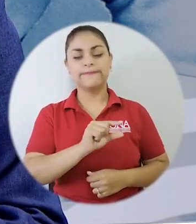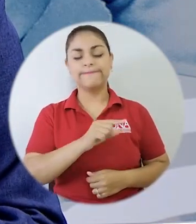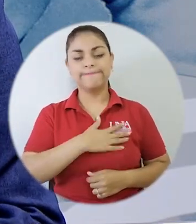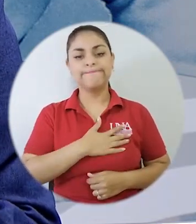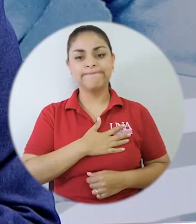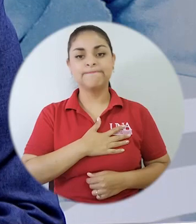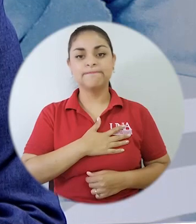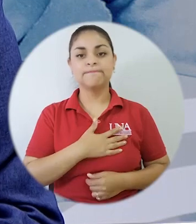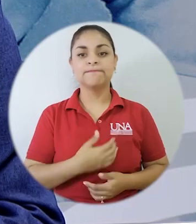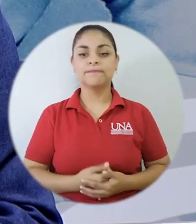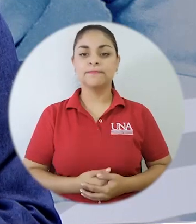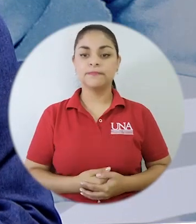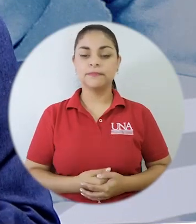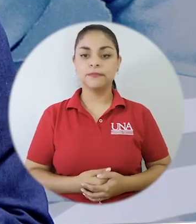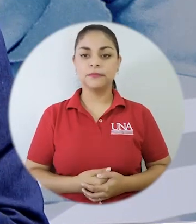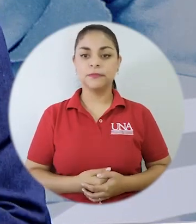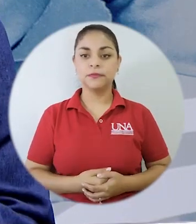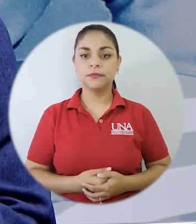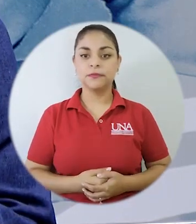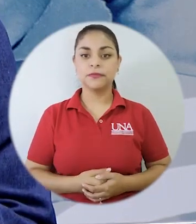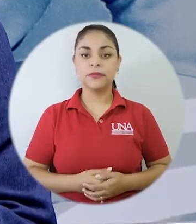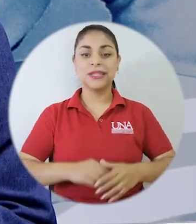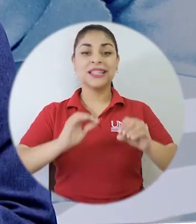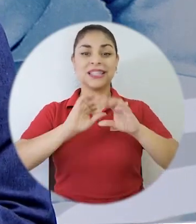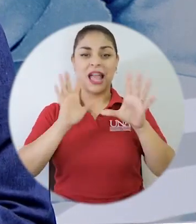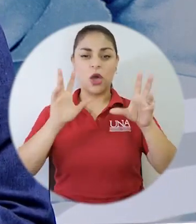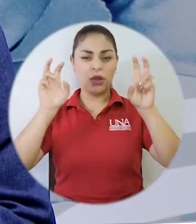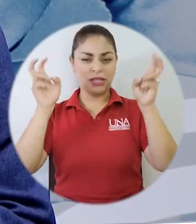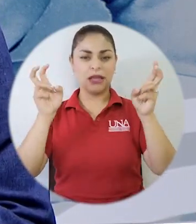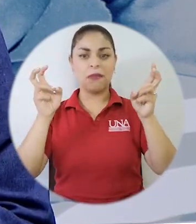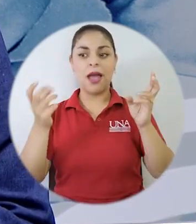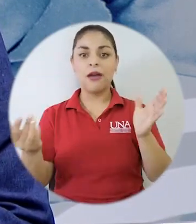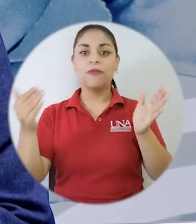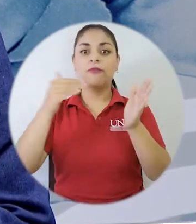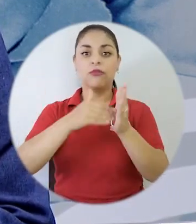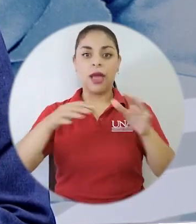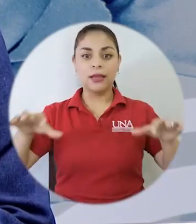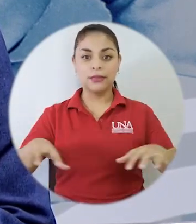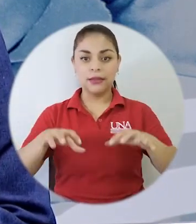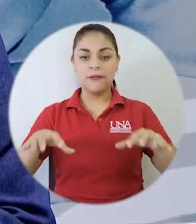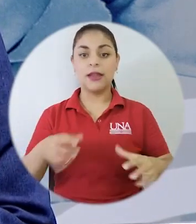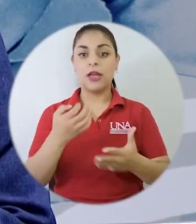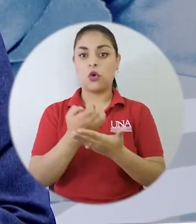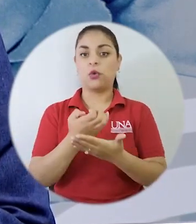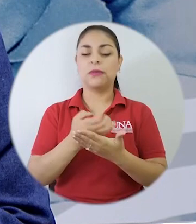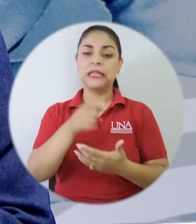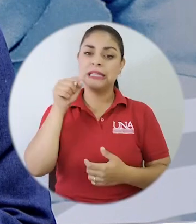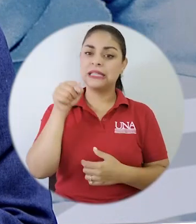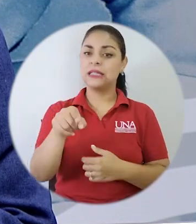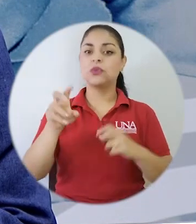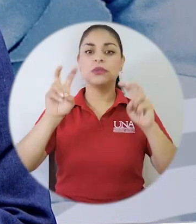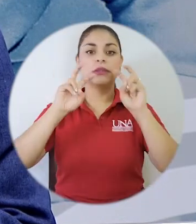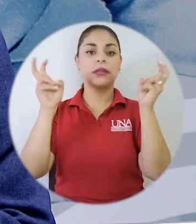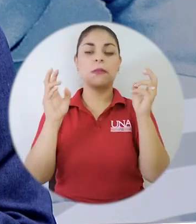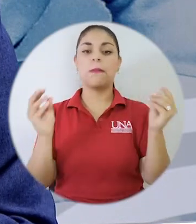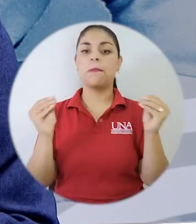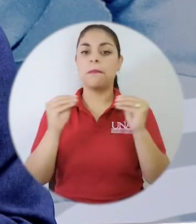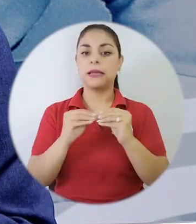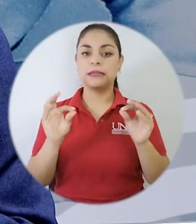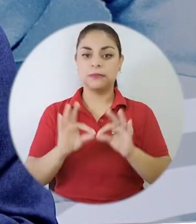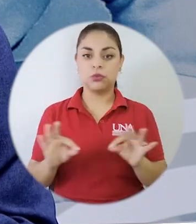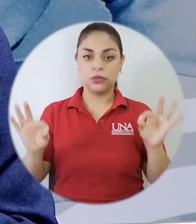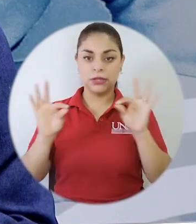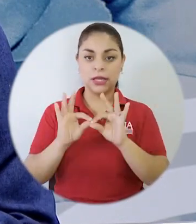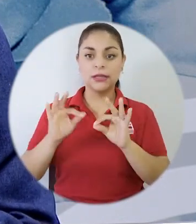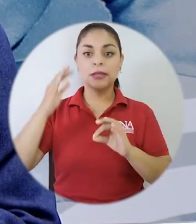¿verdad?, dolorosamente. Por supuesto que el tema de reactivación económica es uno de los temas más